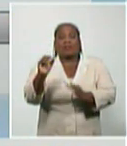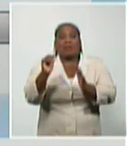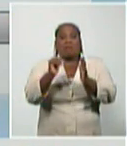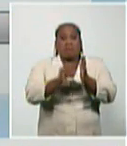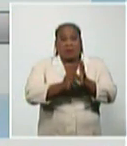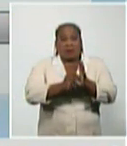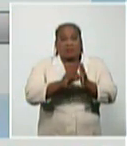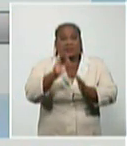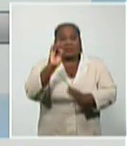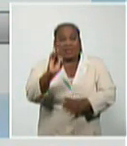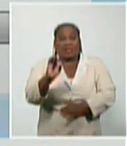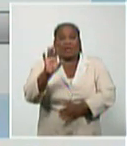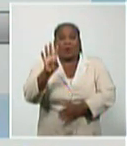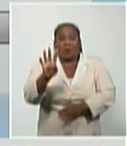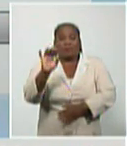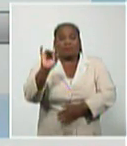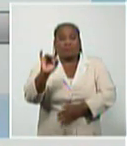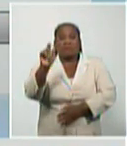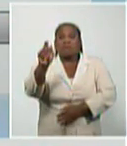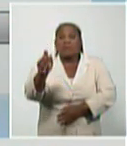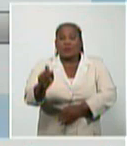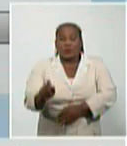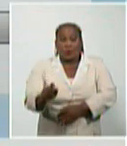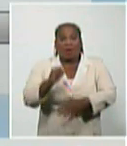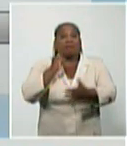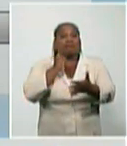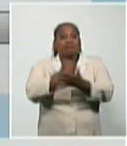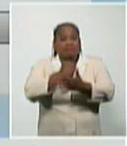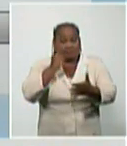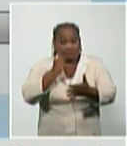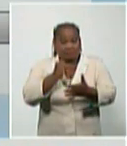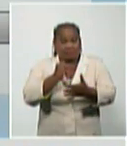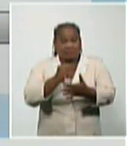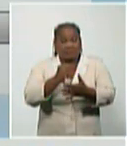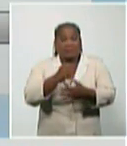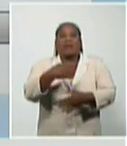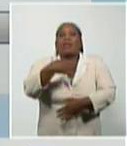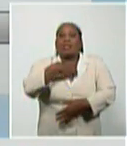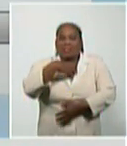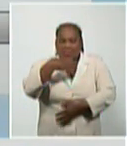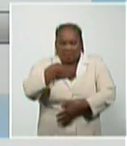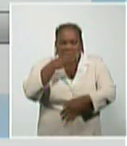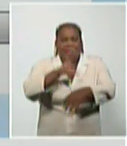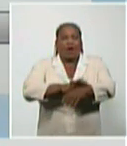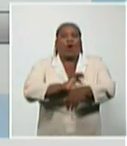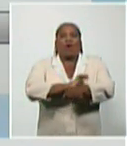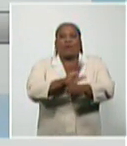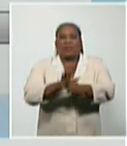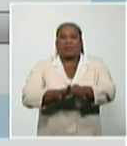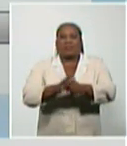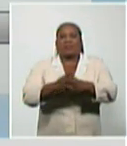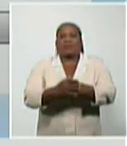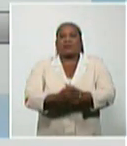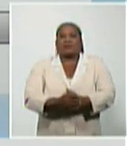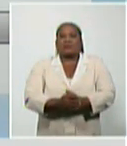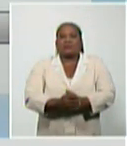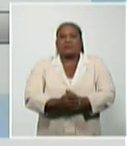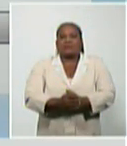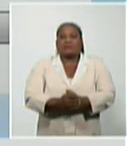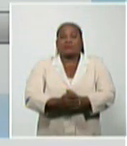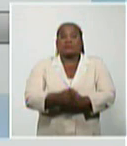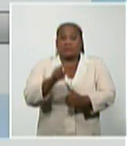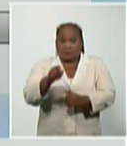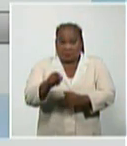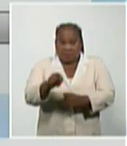38.320.746 personas diagnosticadas con la COVID-19. Eso es